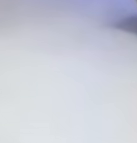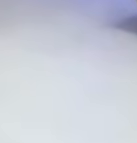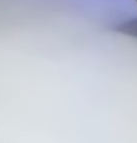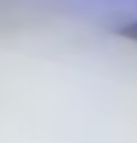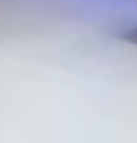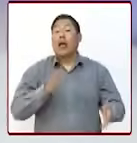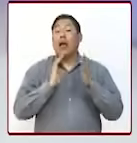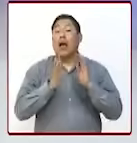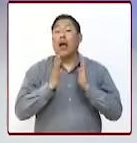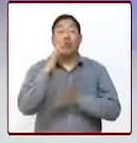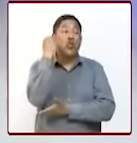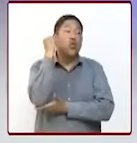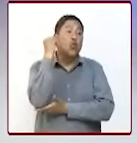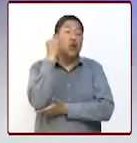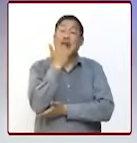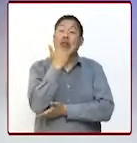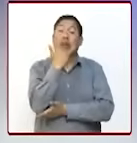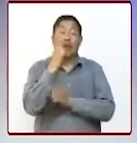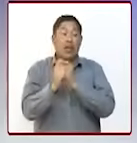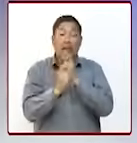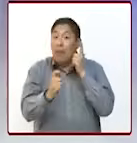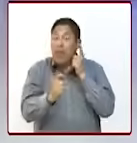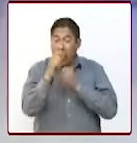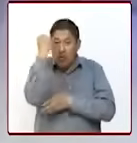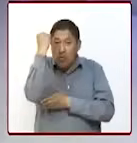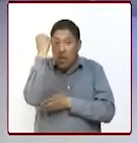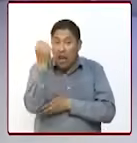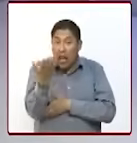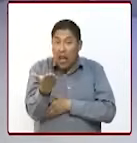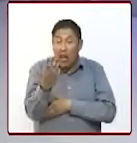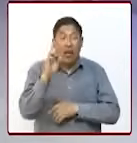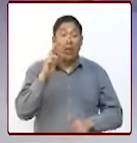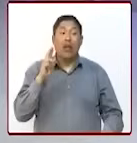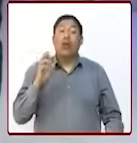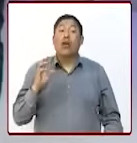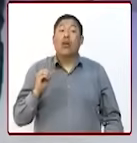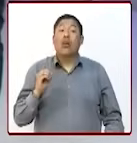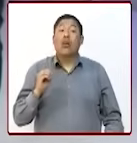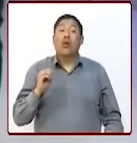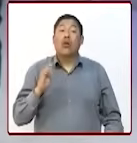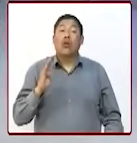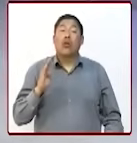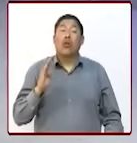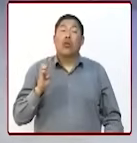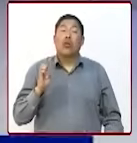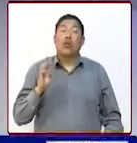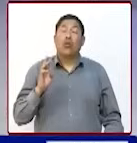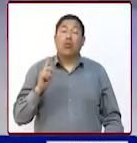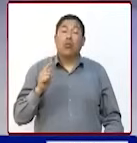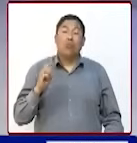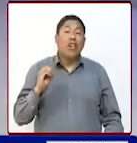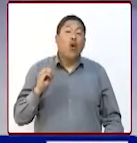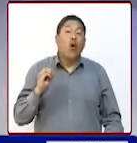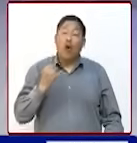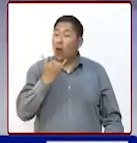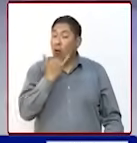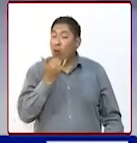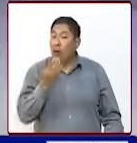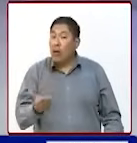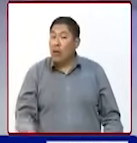Vamos a la capital del país. ¿Qué pasa en la terminal de buses en Sucre? Roberto Ríos con el informe. Buenas noches, Roberto.